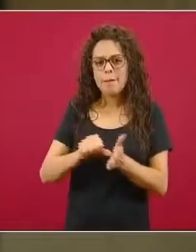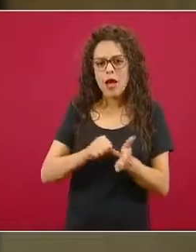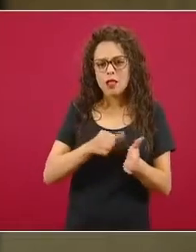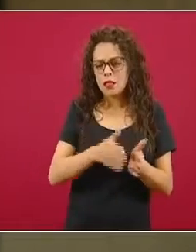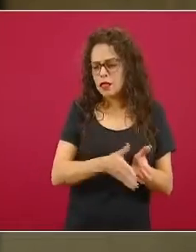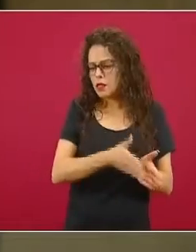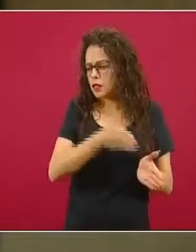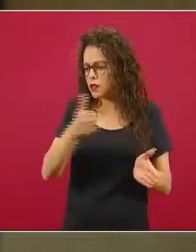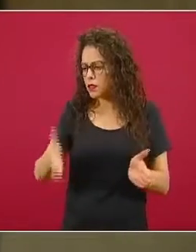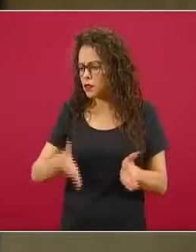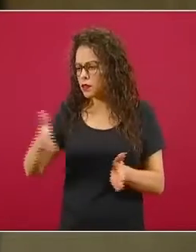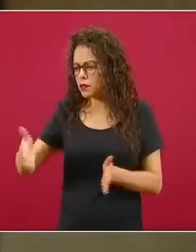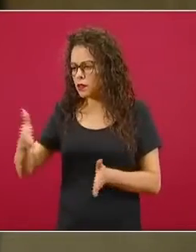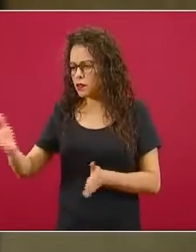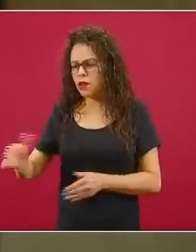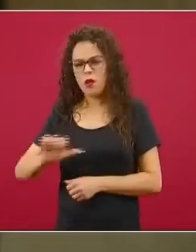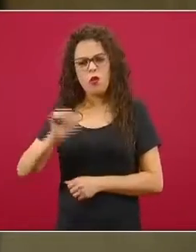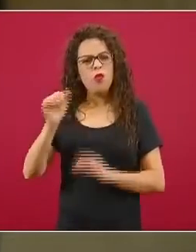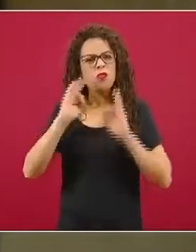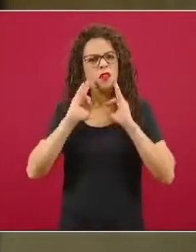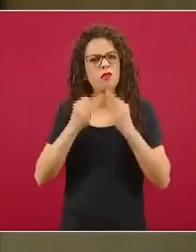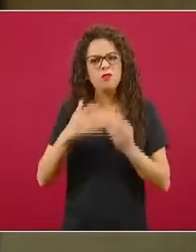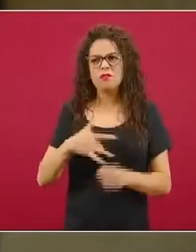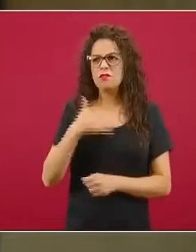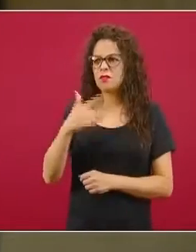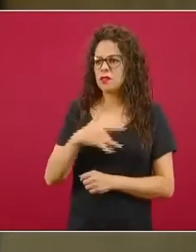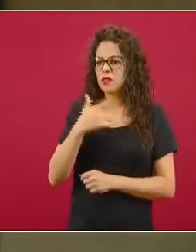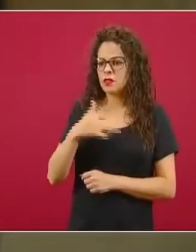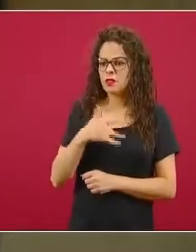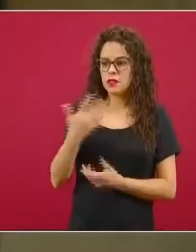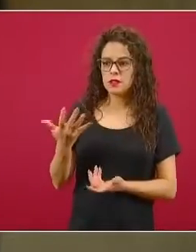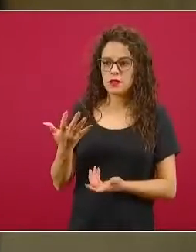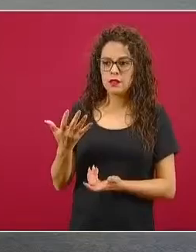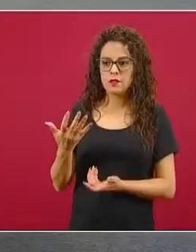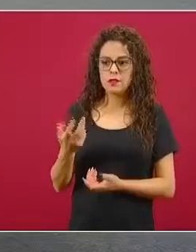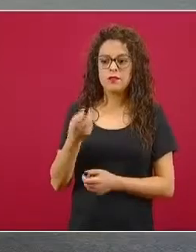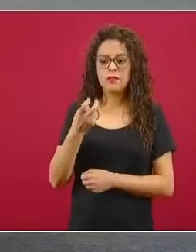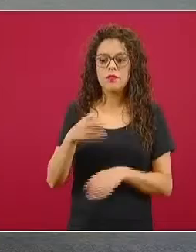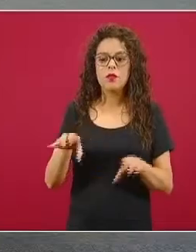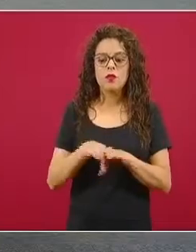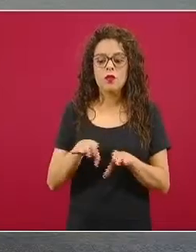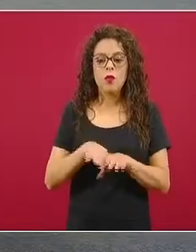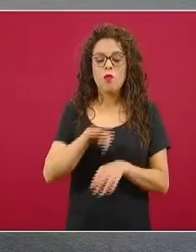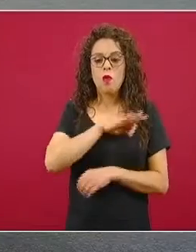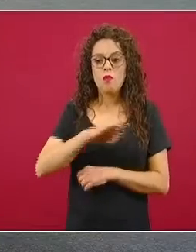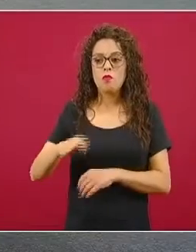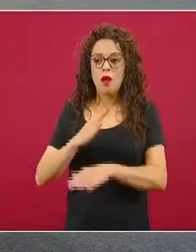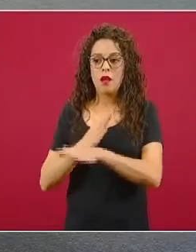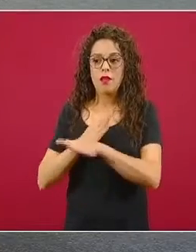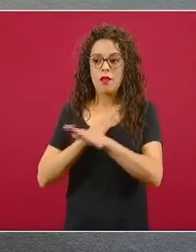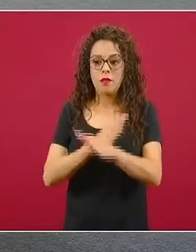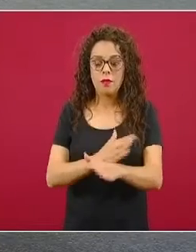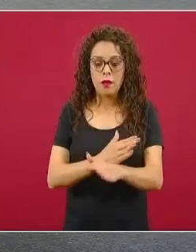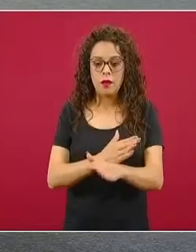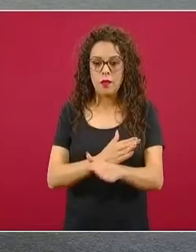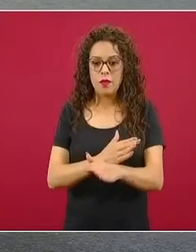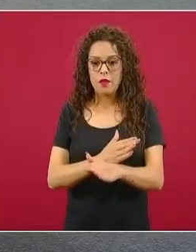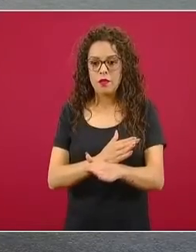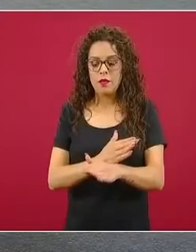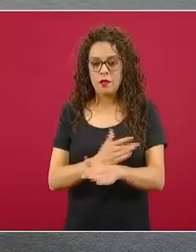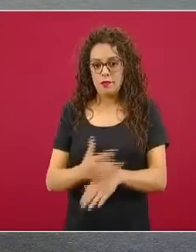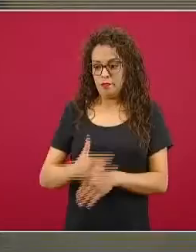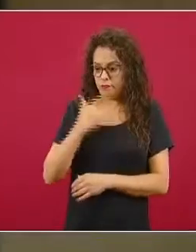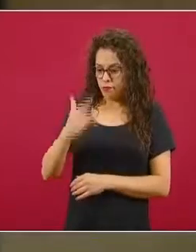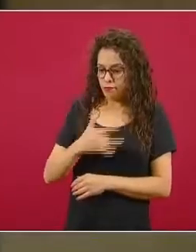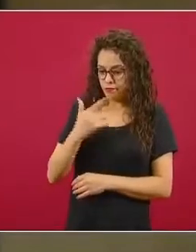como otro tipo de síntomas. Entonces, pues a ver cómo se puede, si se puede prevenir este tipo de síntomas, ¿no? Si la gente que